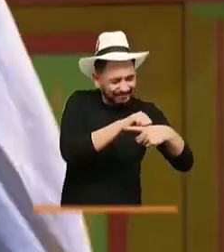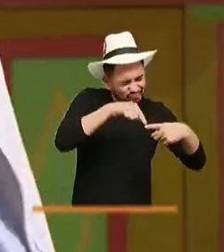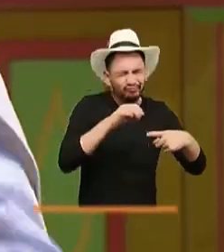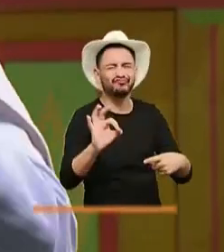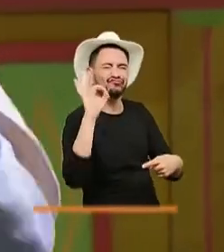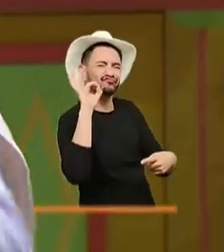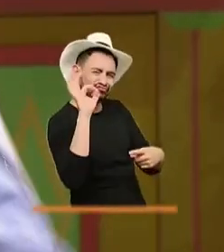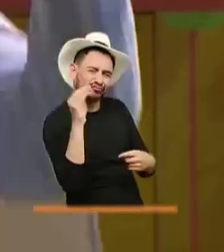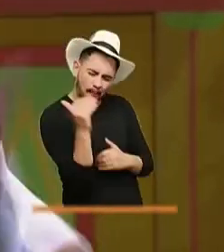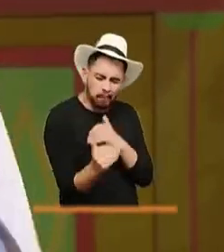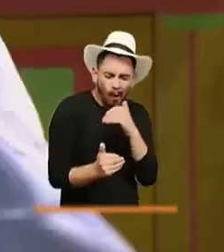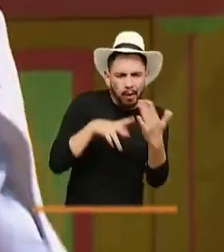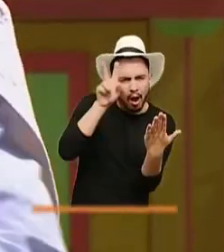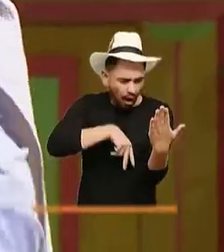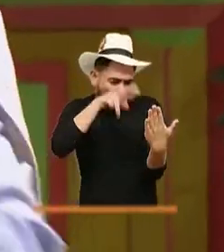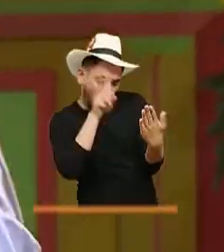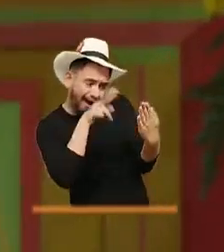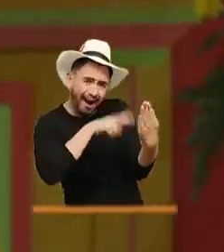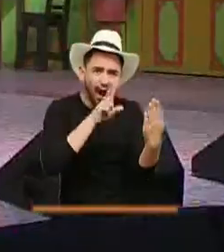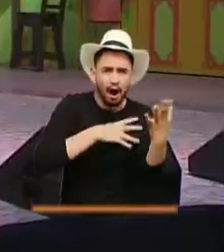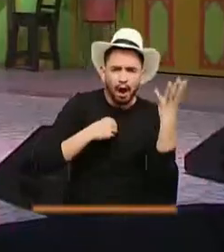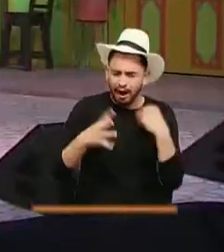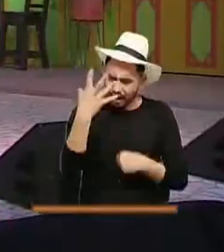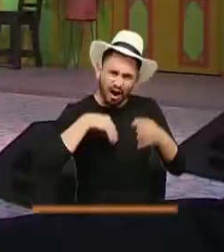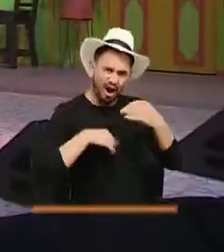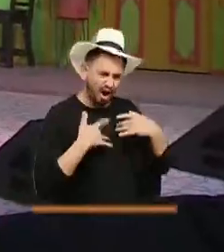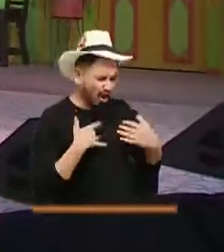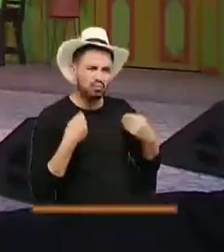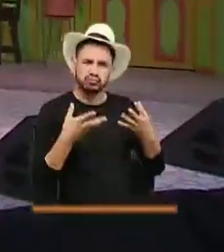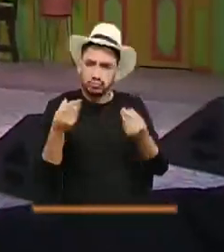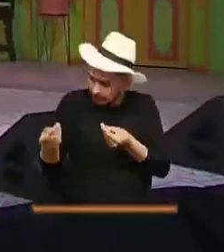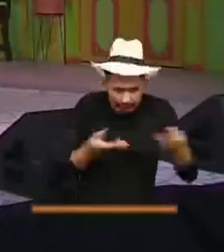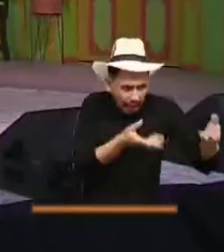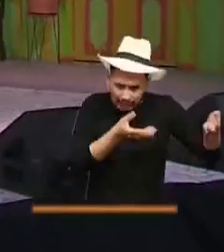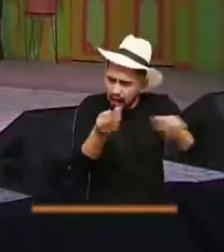leyendo todo lo que yo haya escrito.